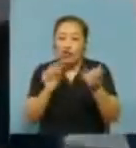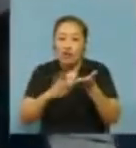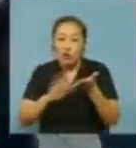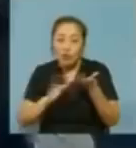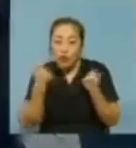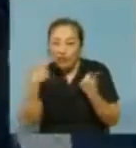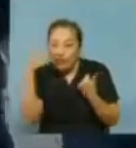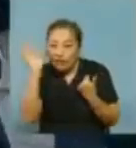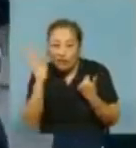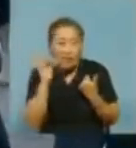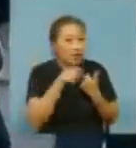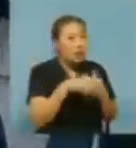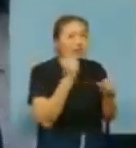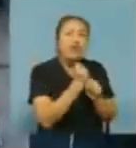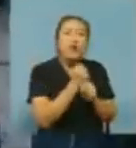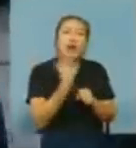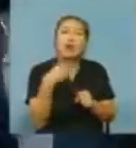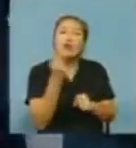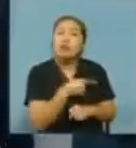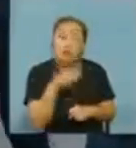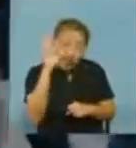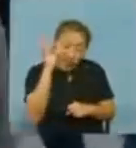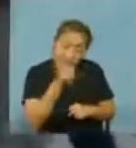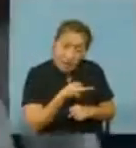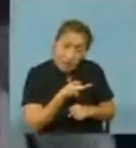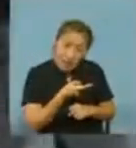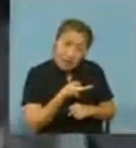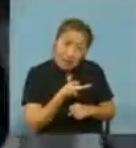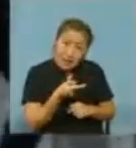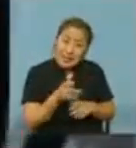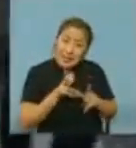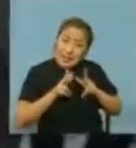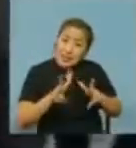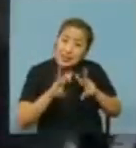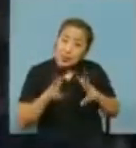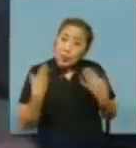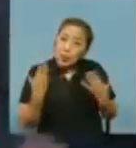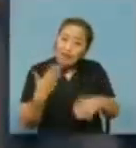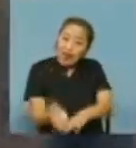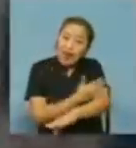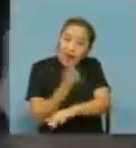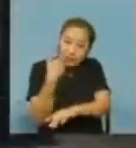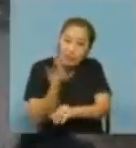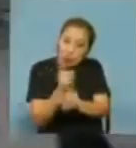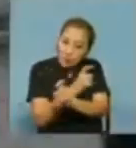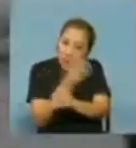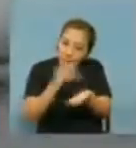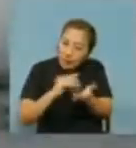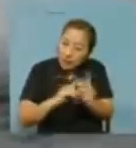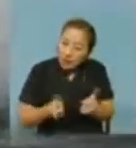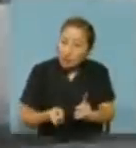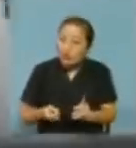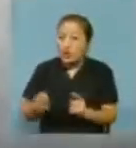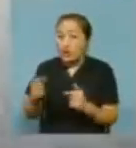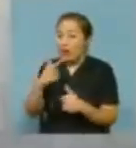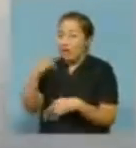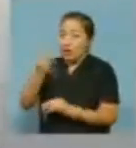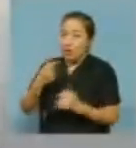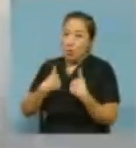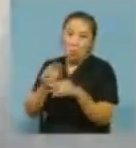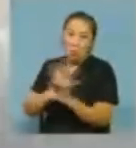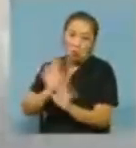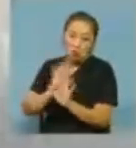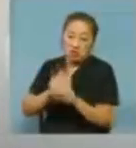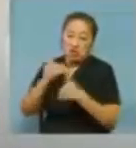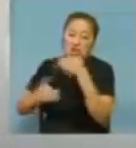ejemplo, ¿hace cuánto trabajaba esta señora acá? Porque es necesario que se diga, porque pueden haber pasado otras cosas. Mira, yo puntualmente desconozco cuál